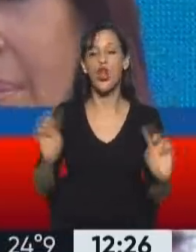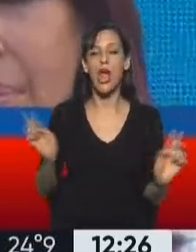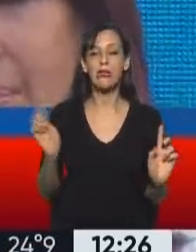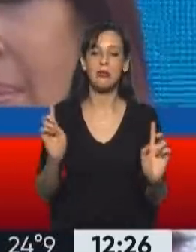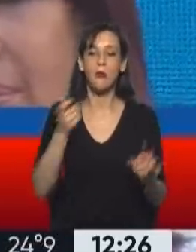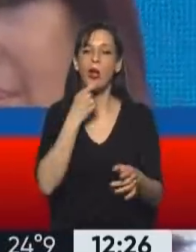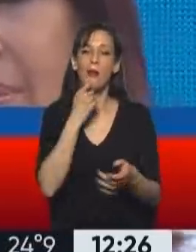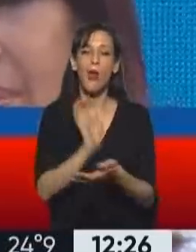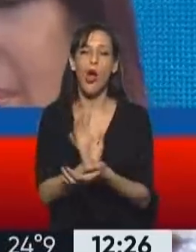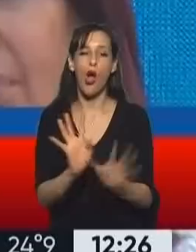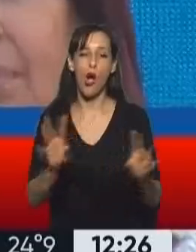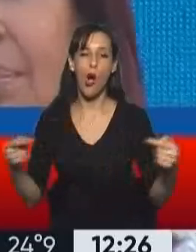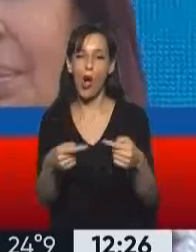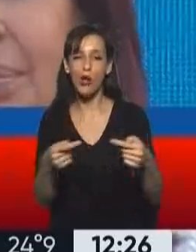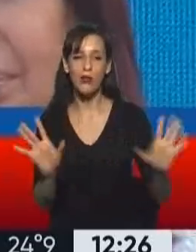pobres y revoluciones.